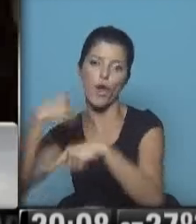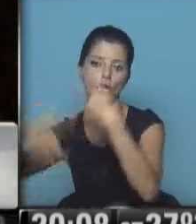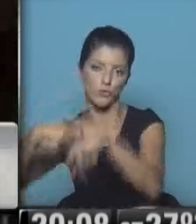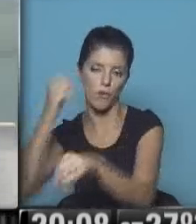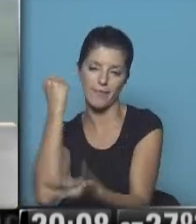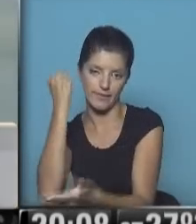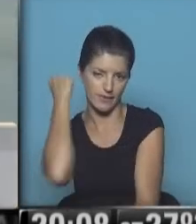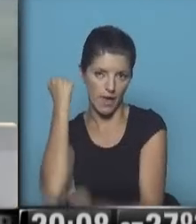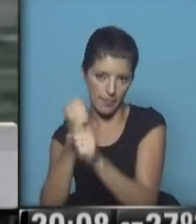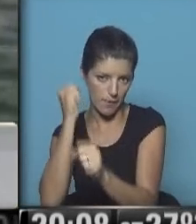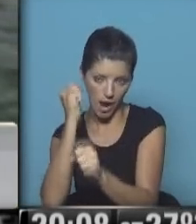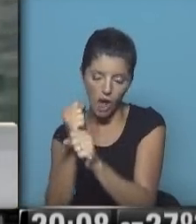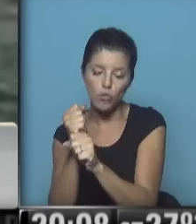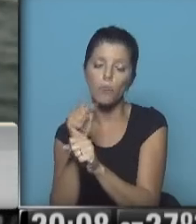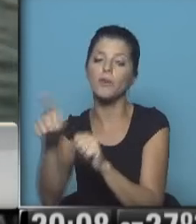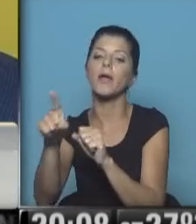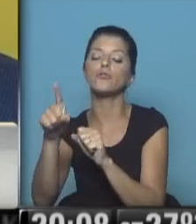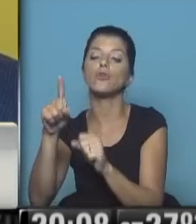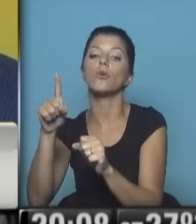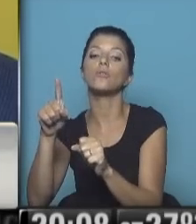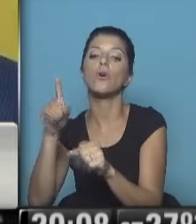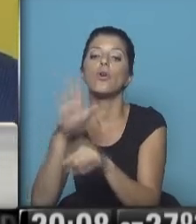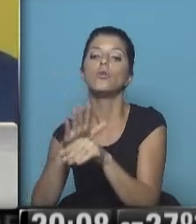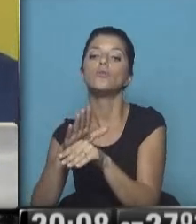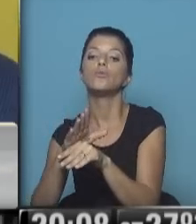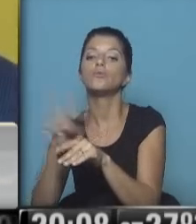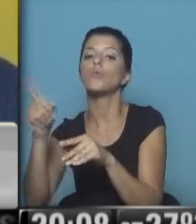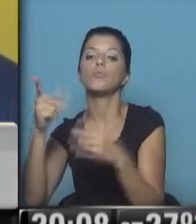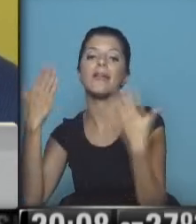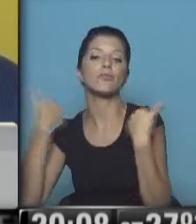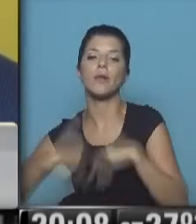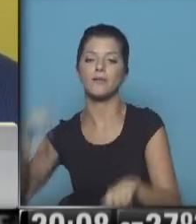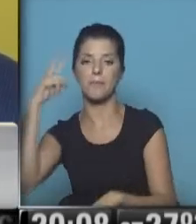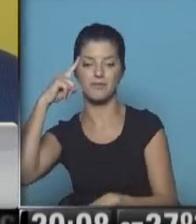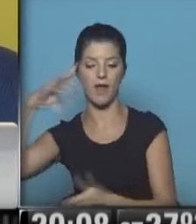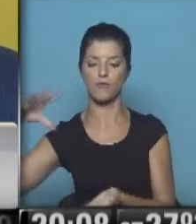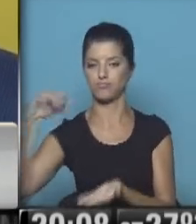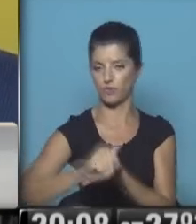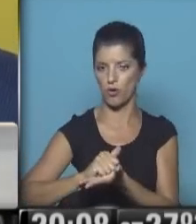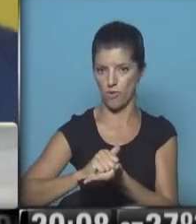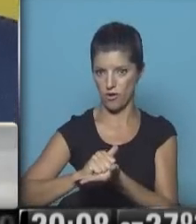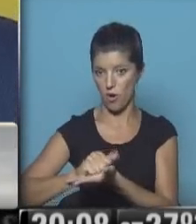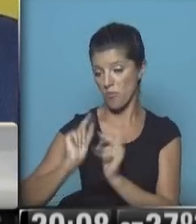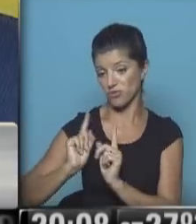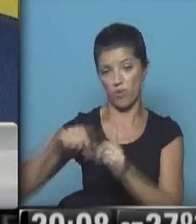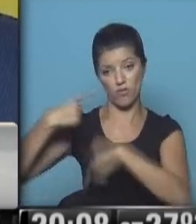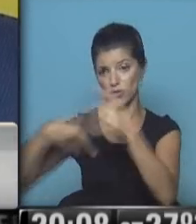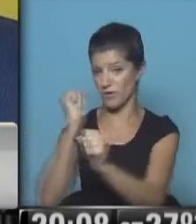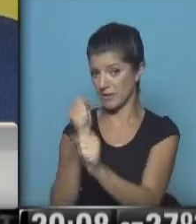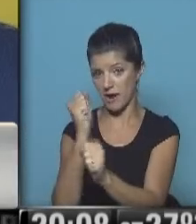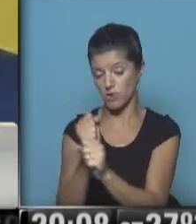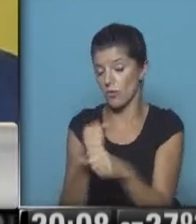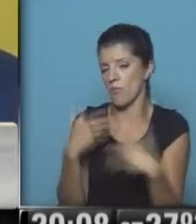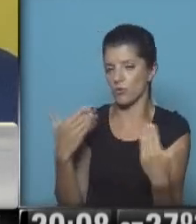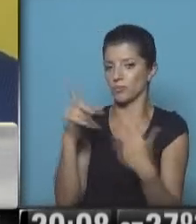poder que les otorga eh su naturaleza Imperial y colonialista eh Y por supuesto son un